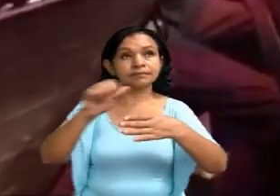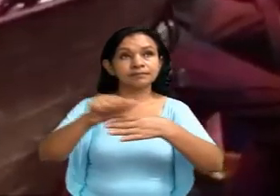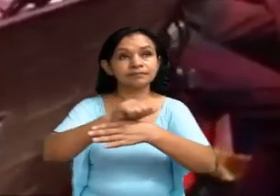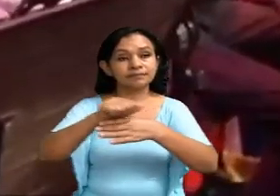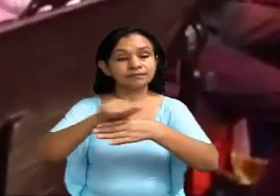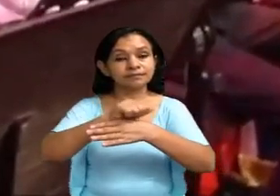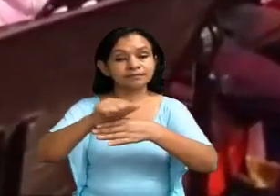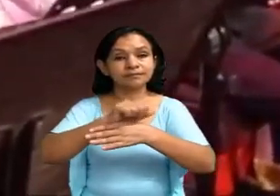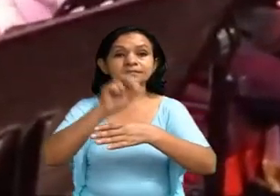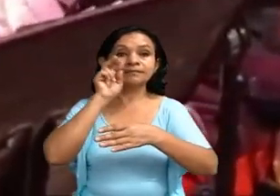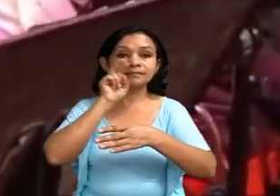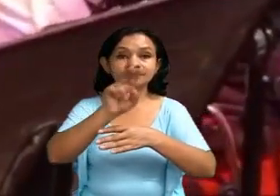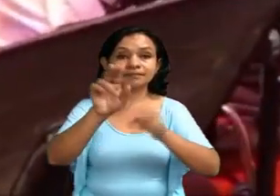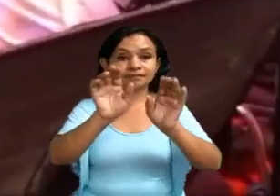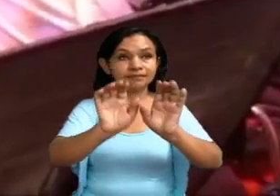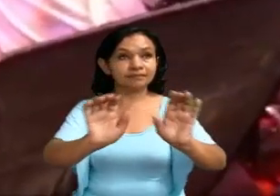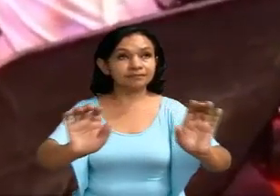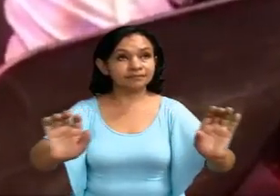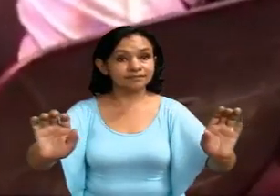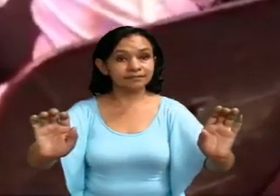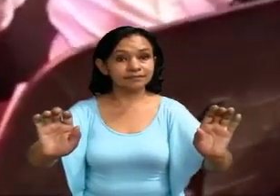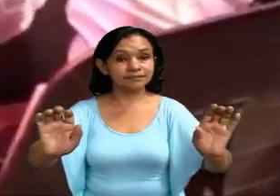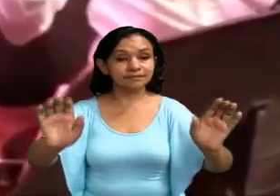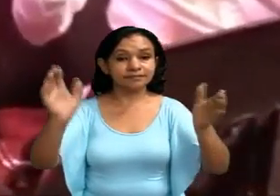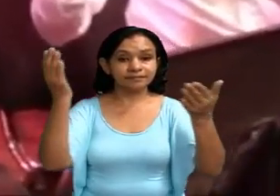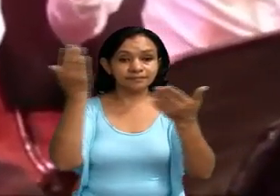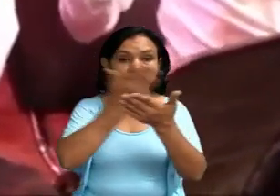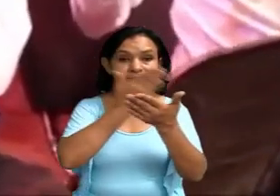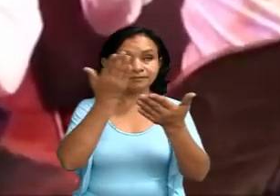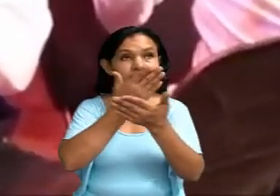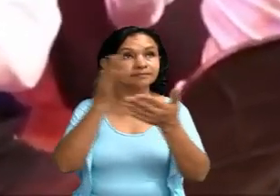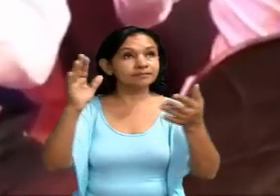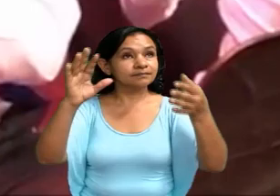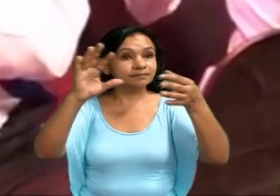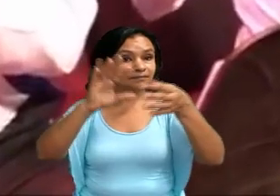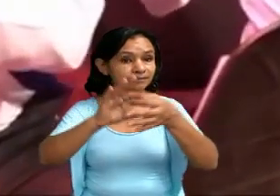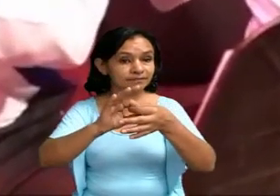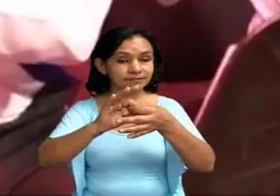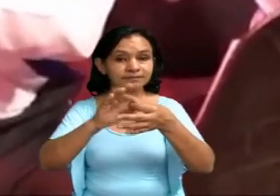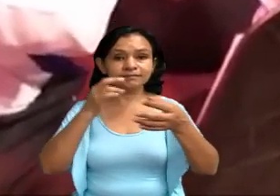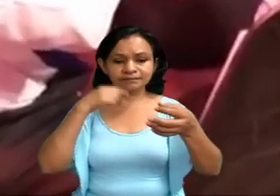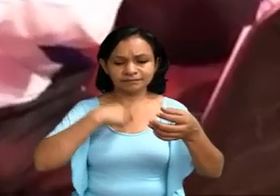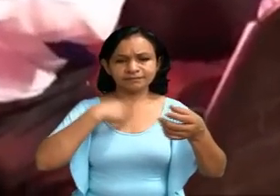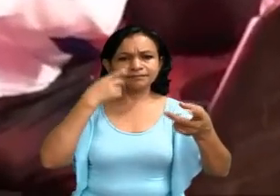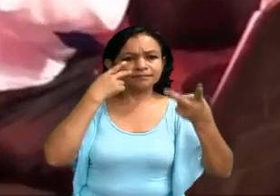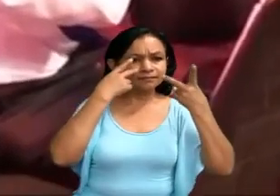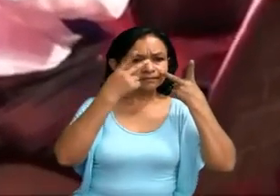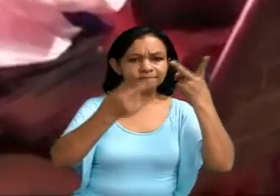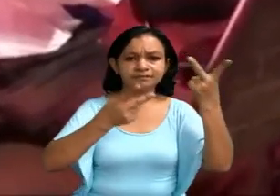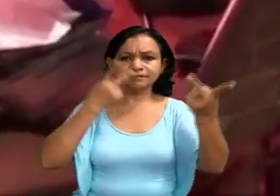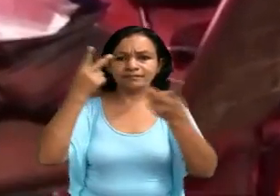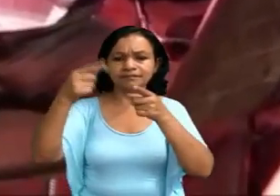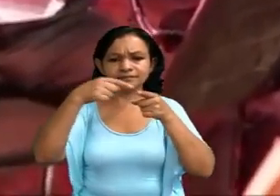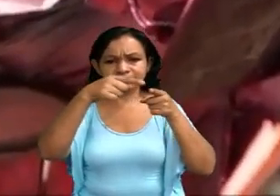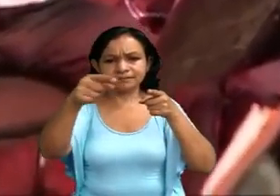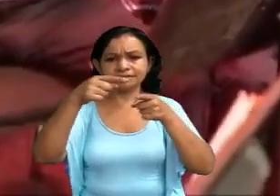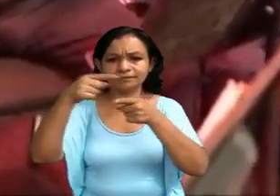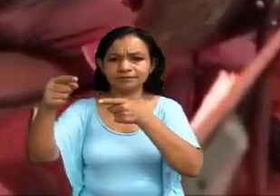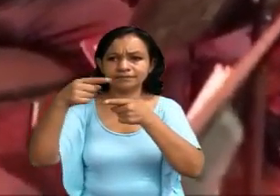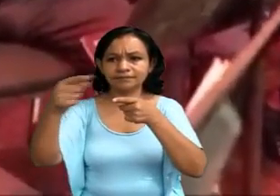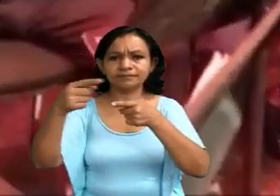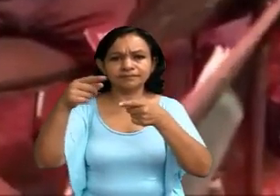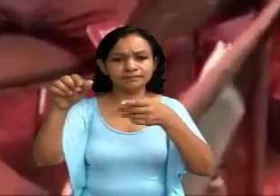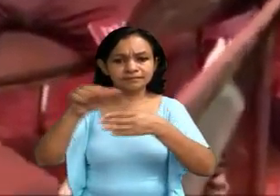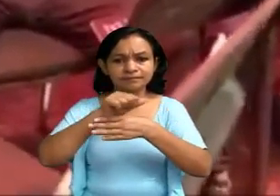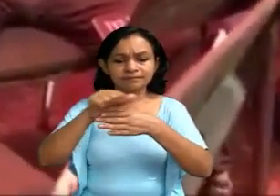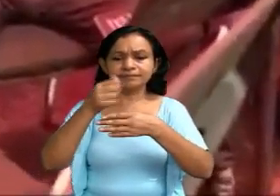porque ahí los niños comenzaron a estudiar. Funcionan como una sola orquesta. Sí, yo visité muchos municipios haciendo la